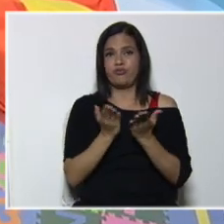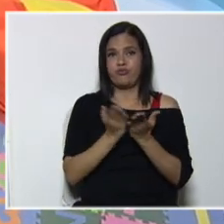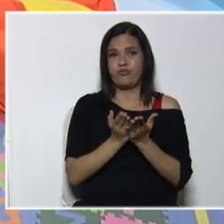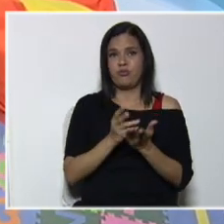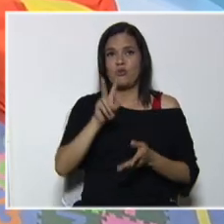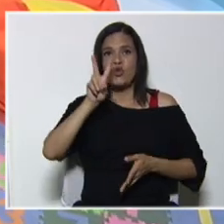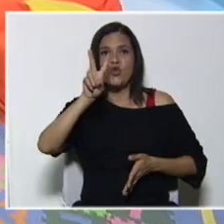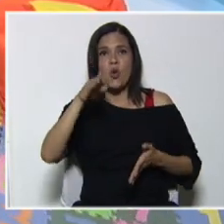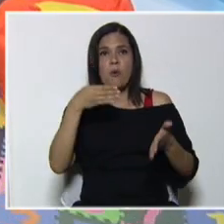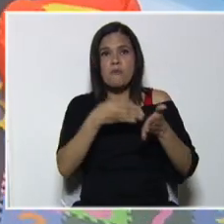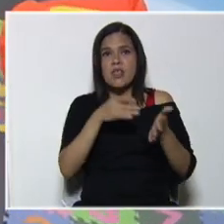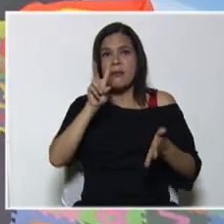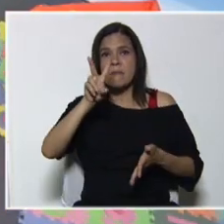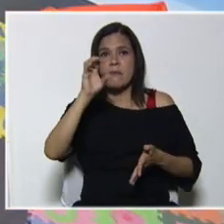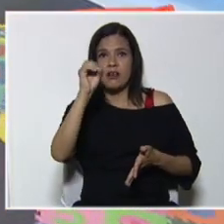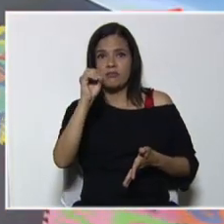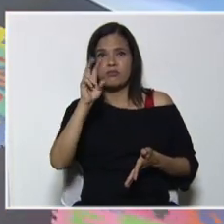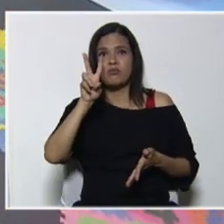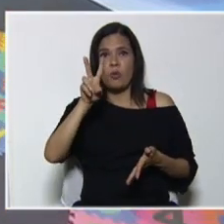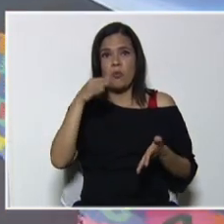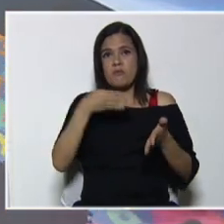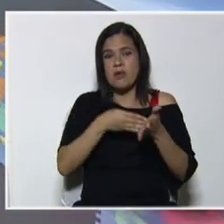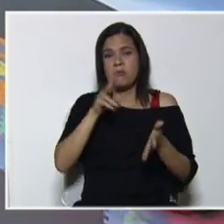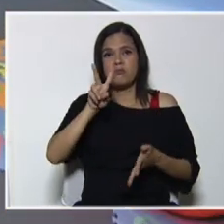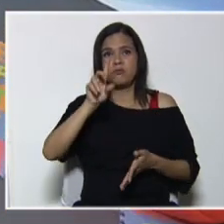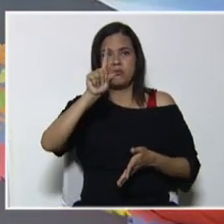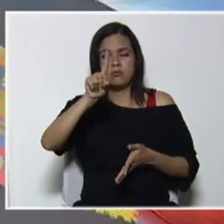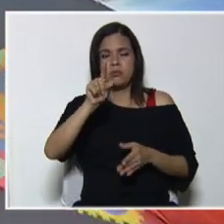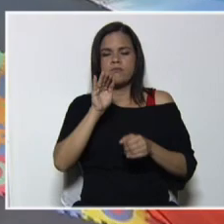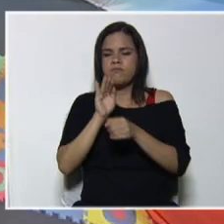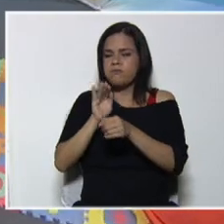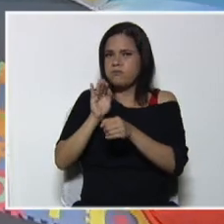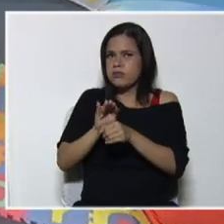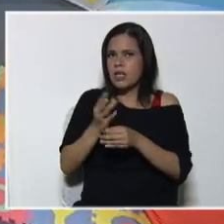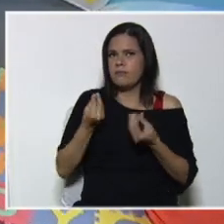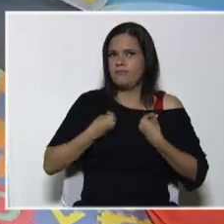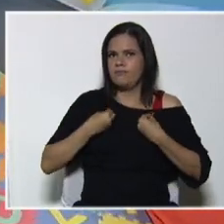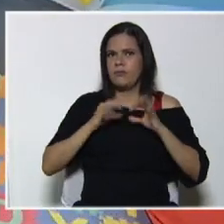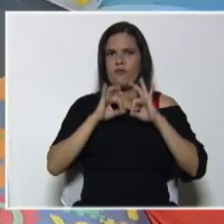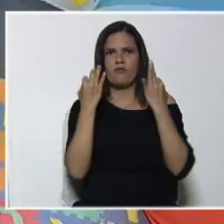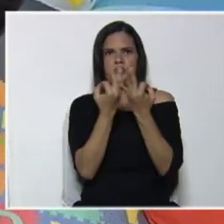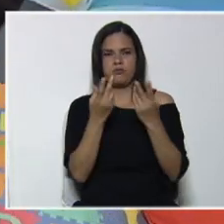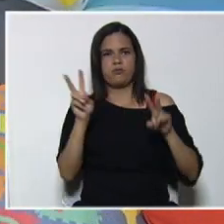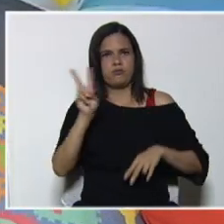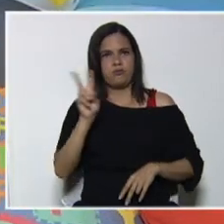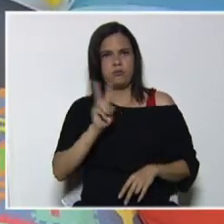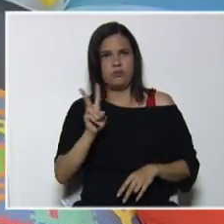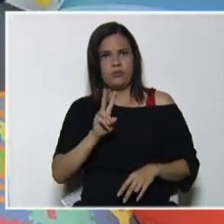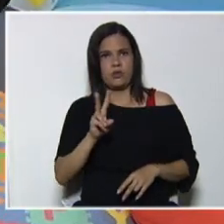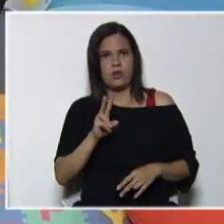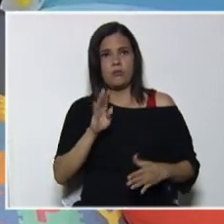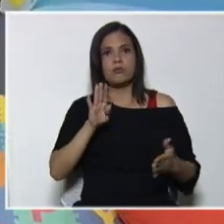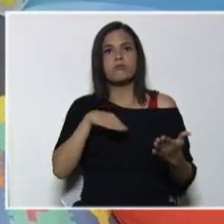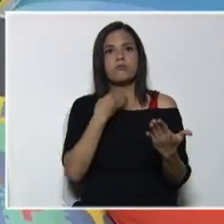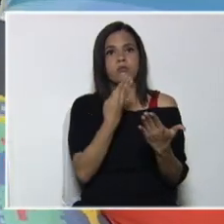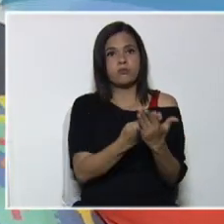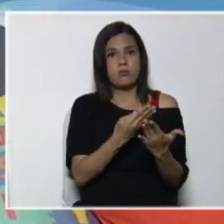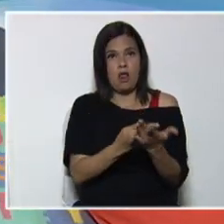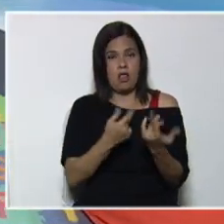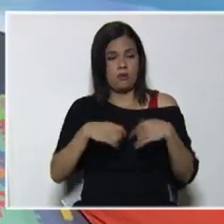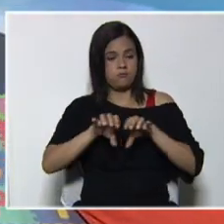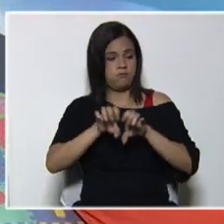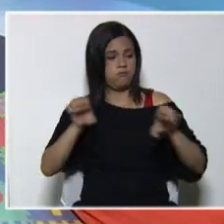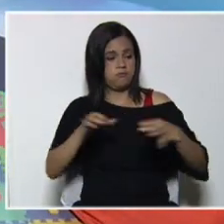2020-2021, protegiendo así la vida de la familia venezolana con este plan de educación a distancia